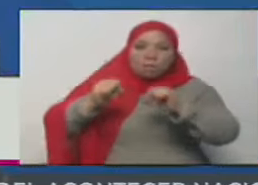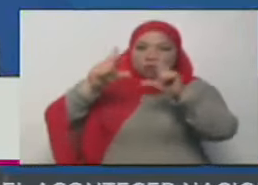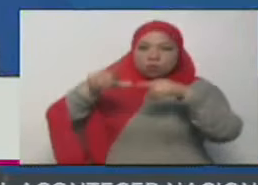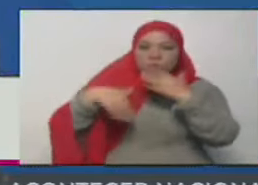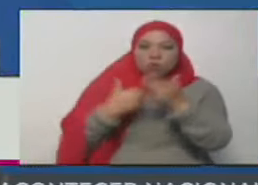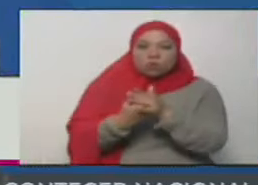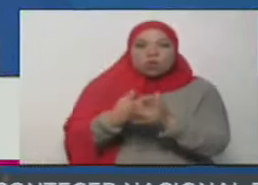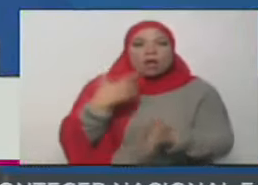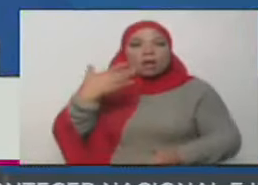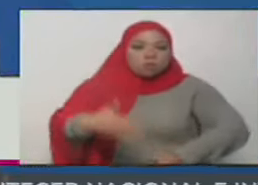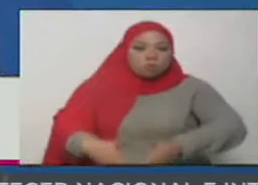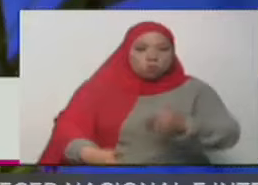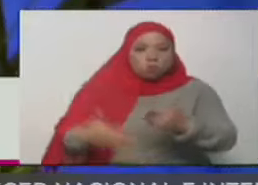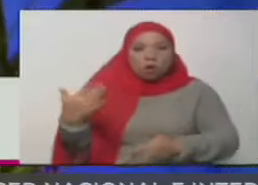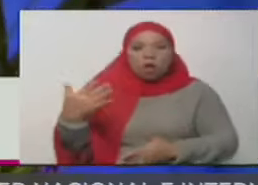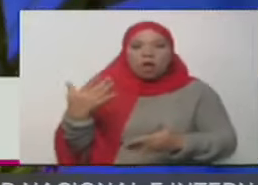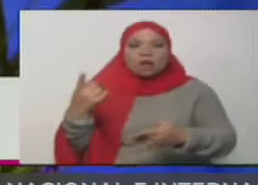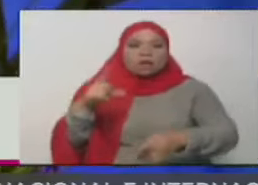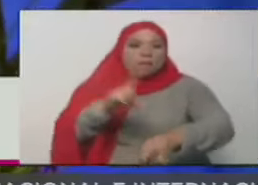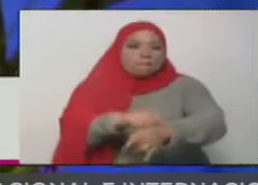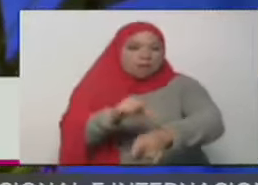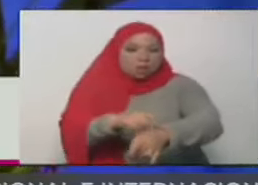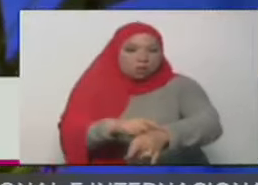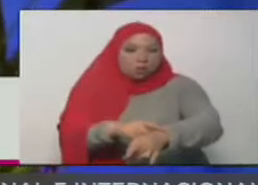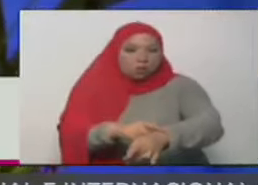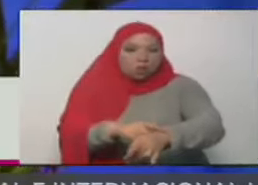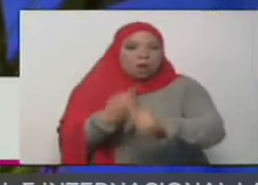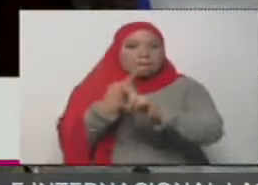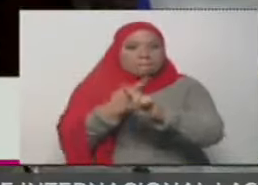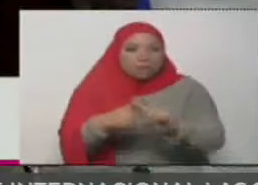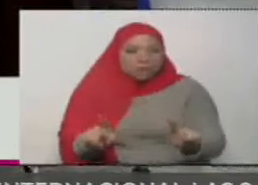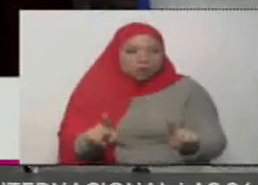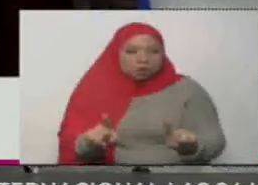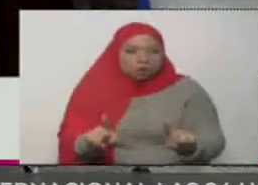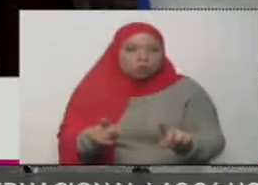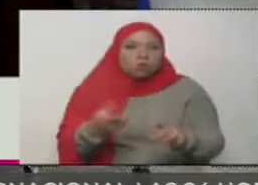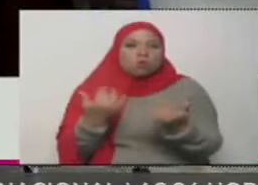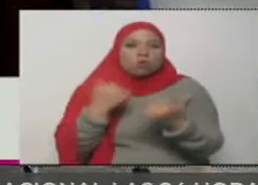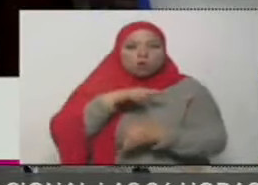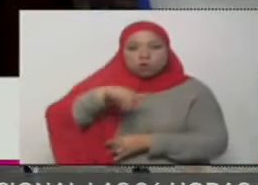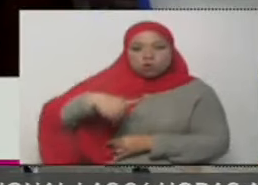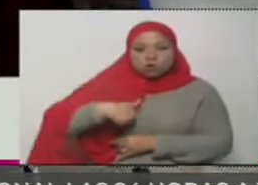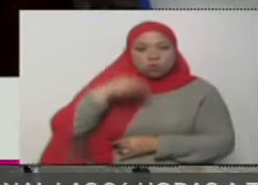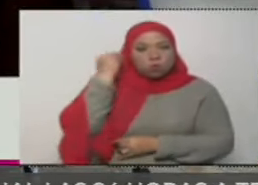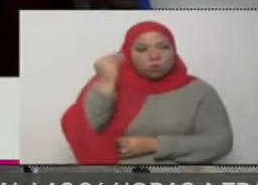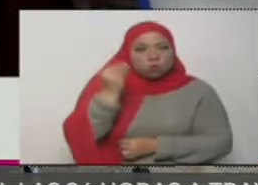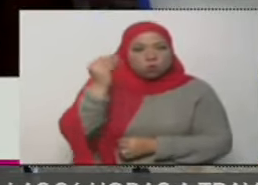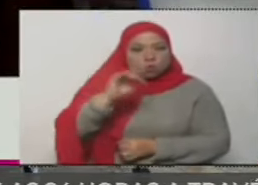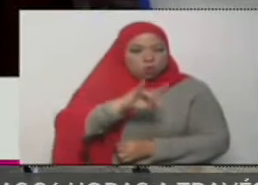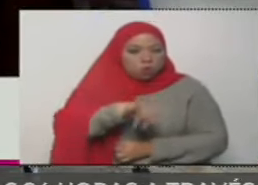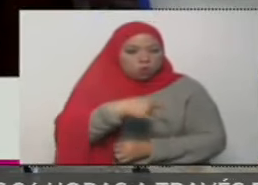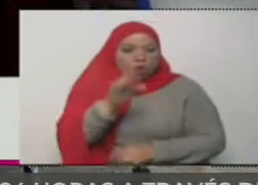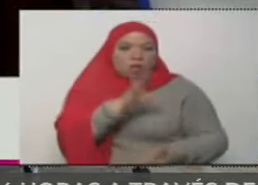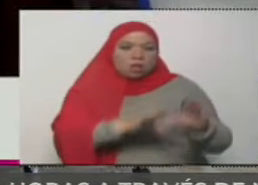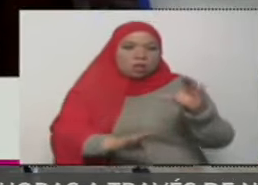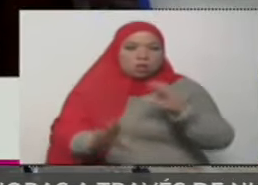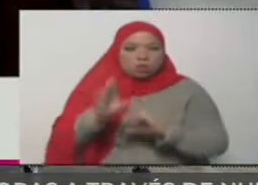uso de la inteligencia artificial en la aplicación de la salud, etcétera. Ya nosotros creamos en la Universidad de las